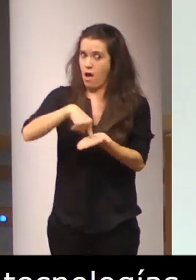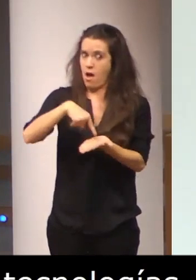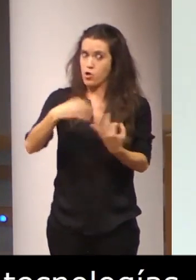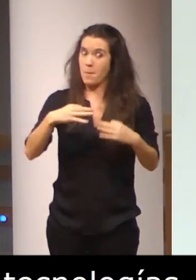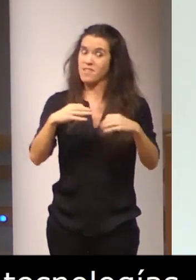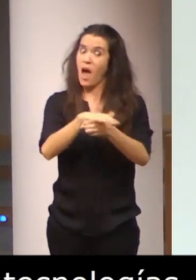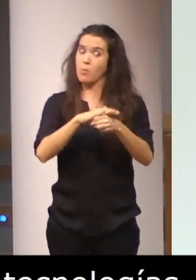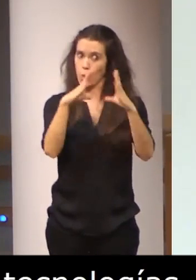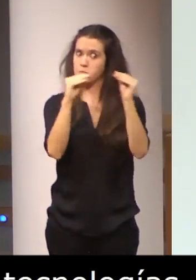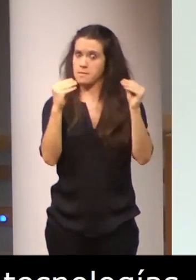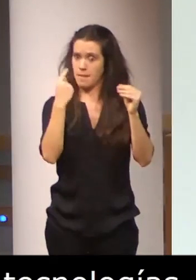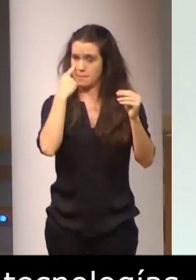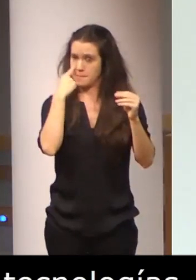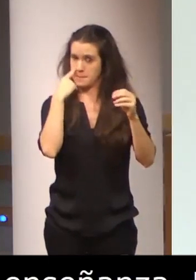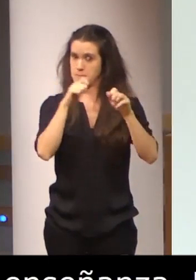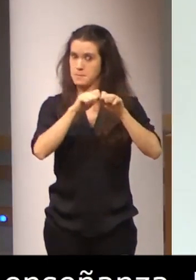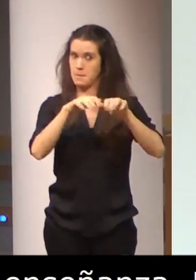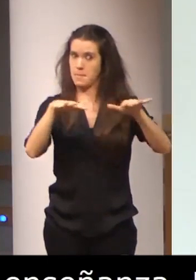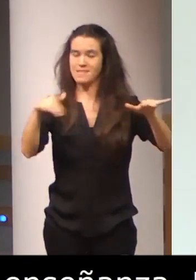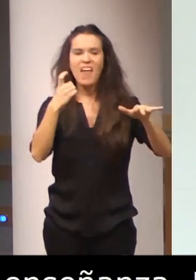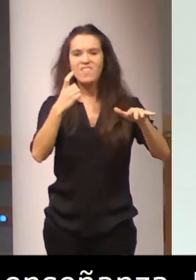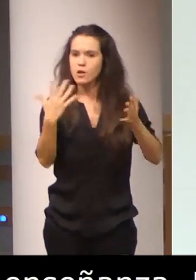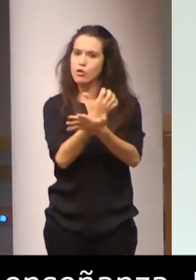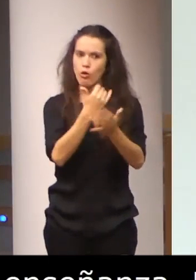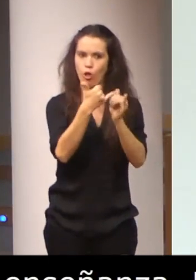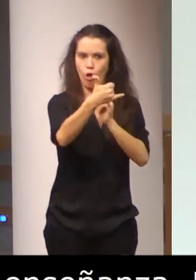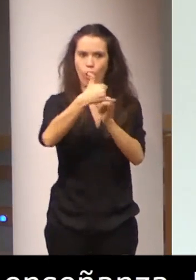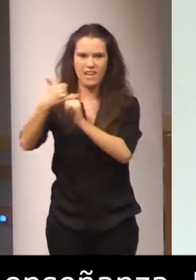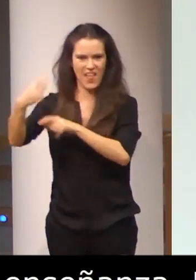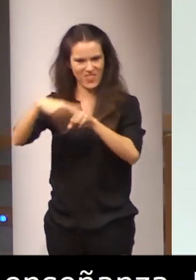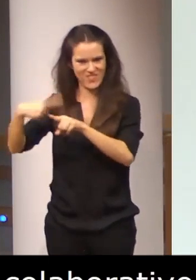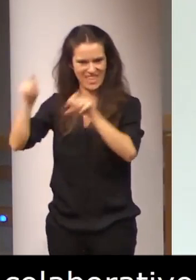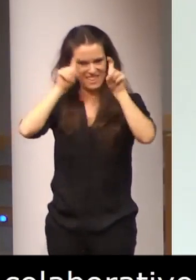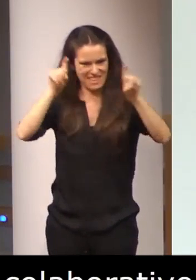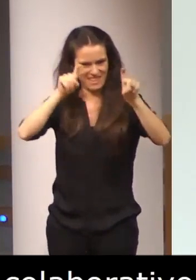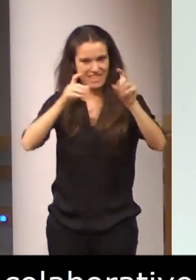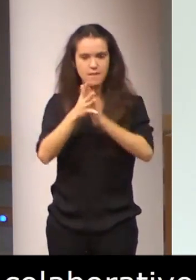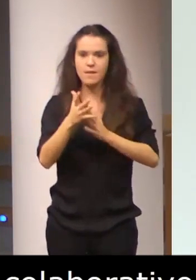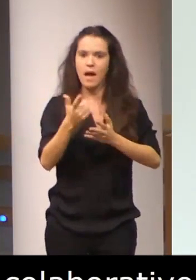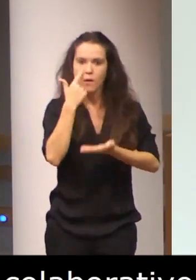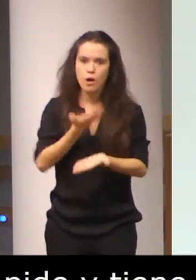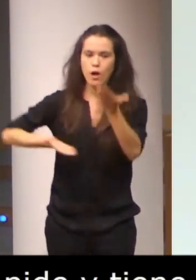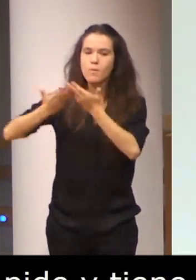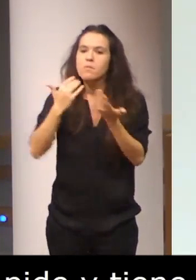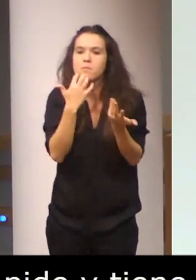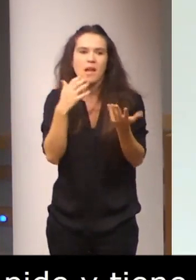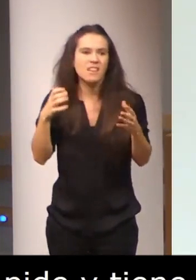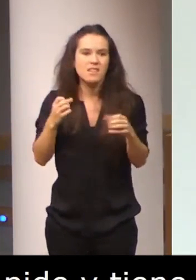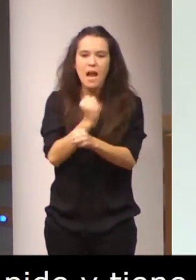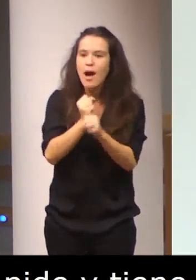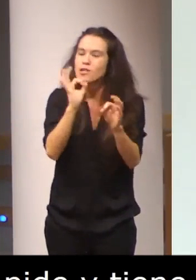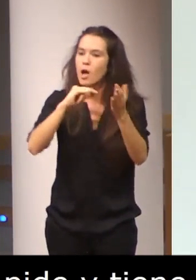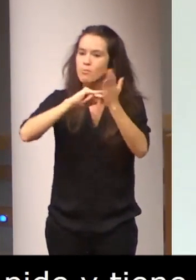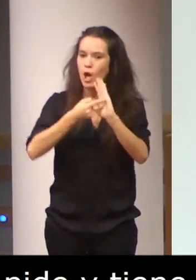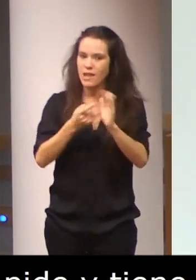ámbito universitario y que tienen que estar en todas las guías docentes. Y entonces una forma es trabajar por proyectos,